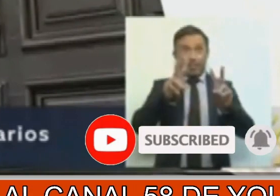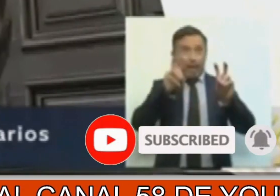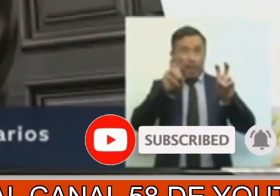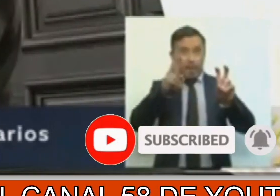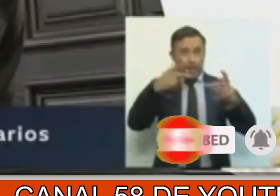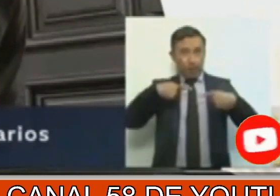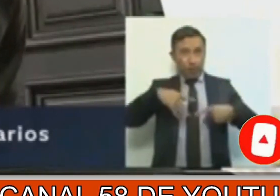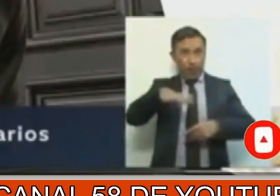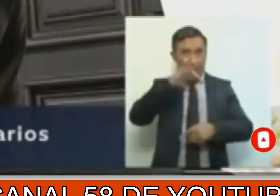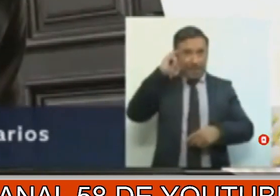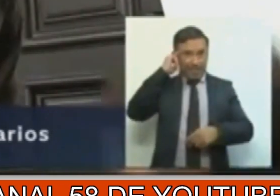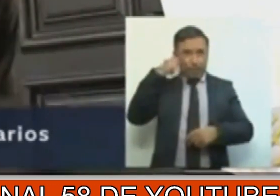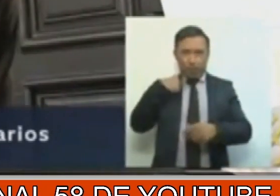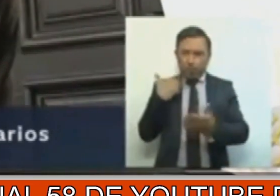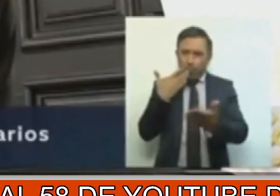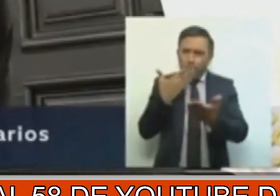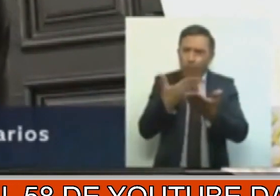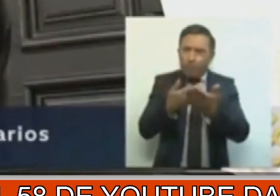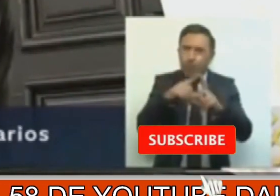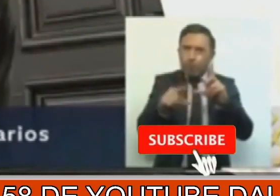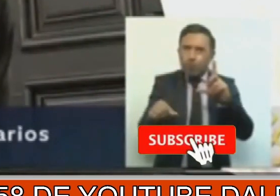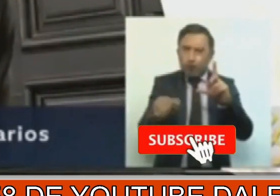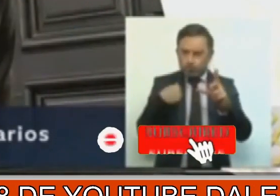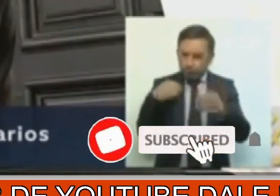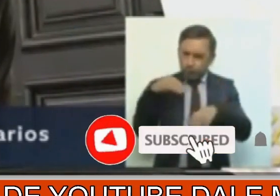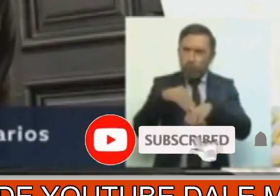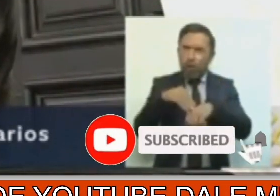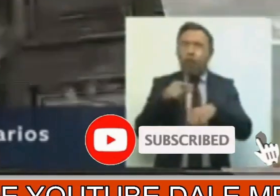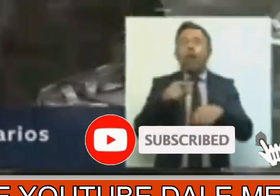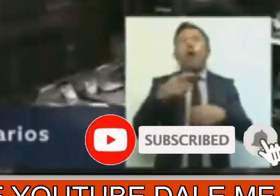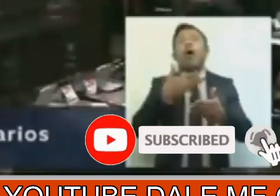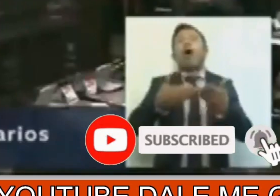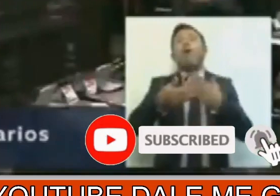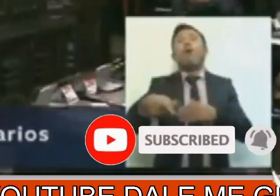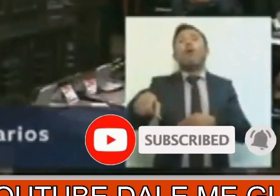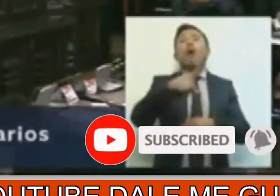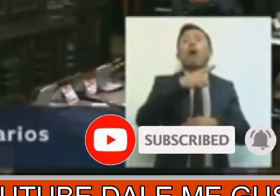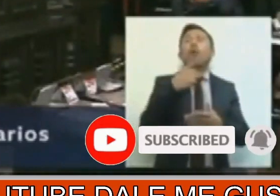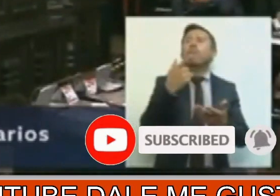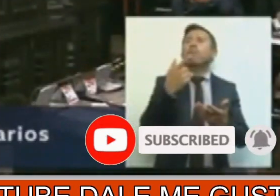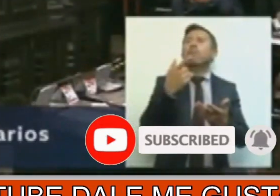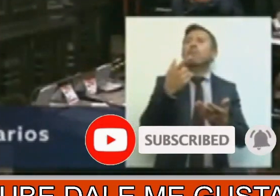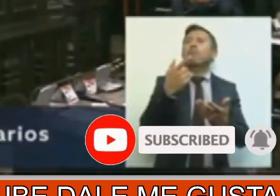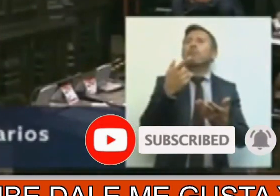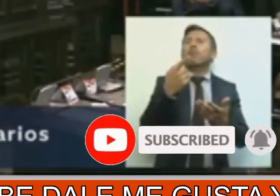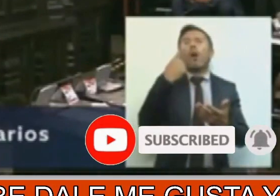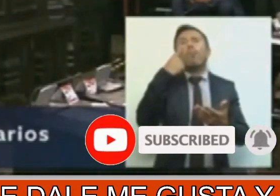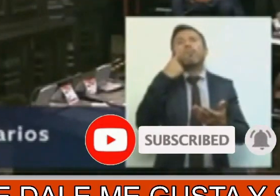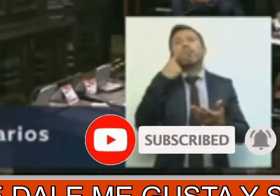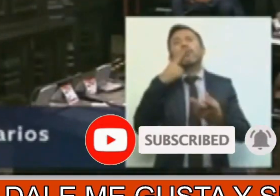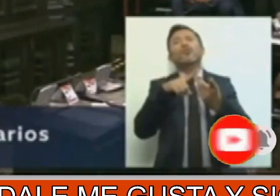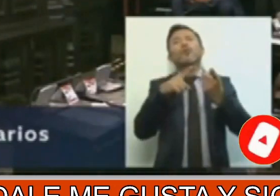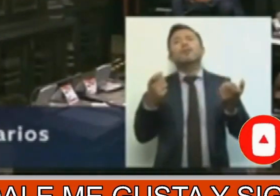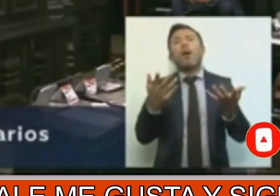nacional. ¿Y dónde estaban ustedes? Los que ahora se plantean como grandes